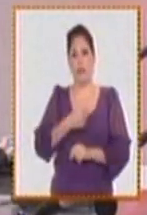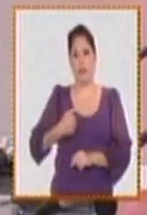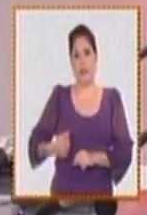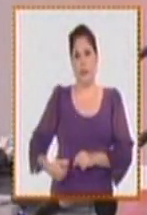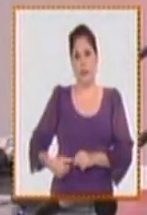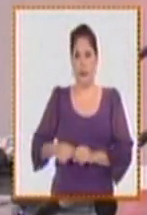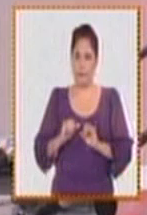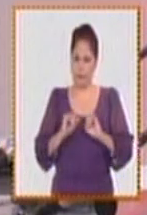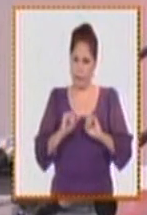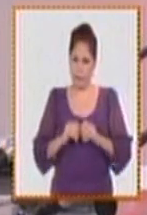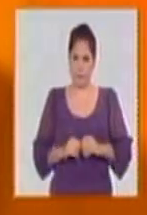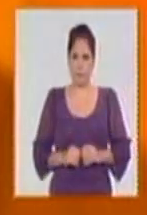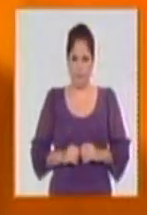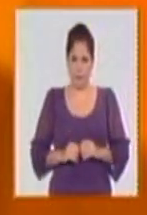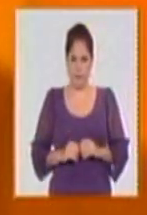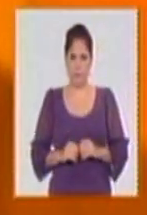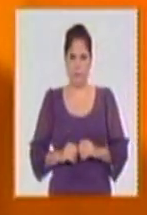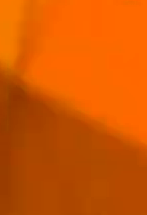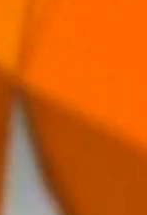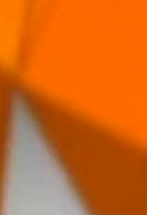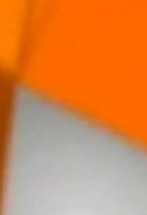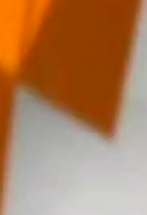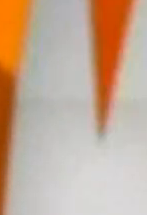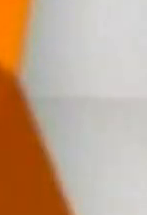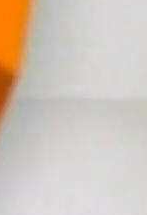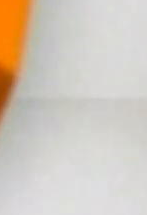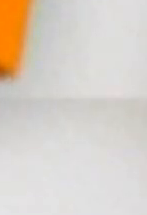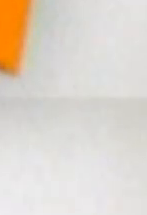así la mesa redonda.